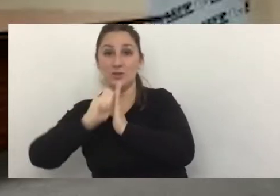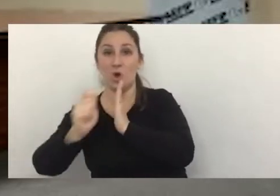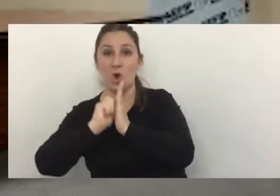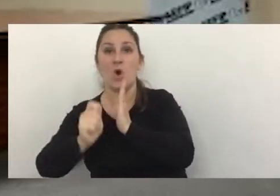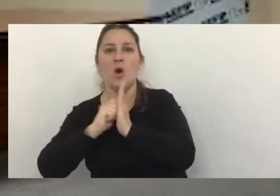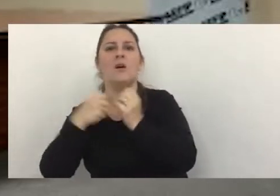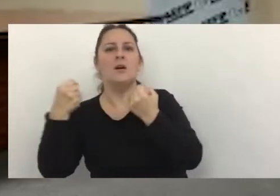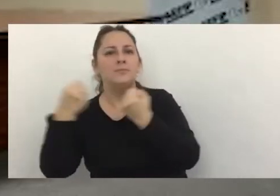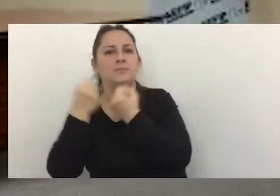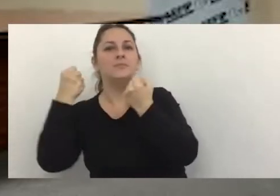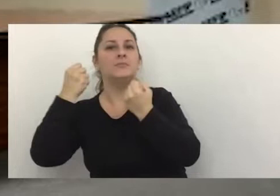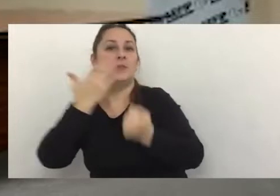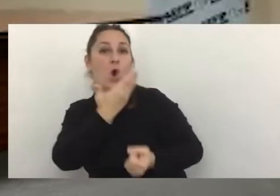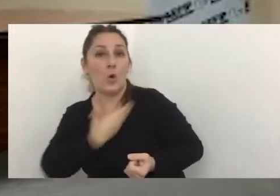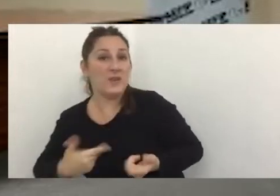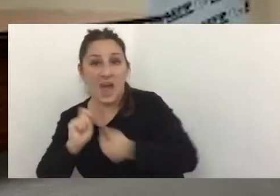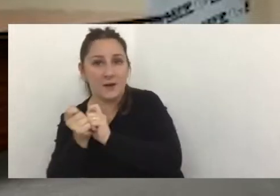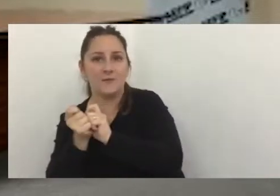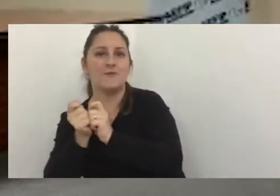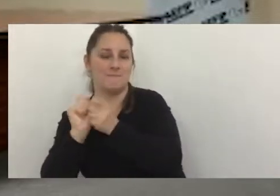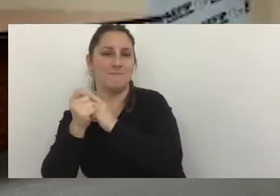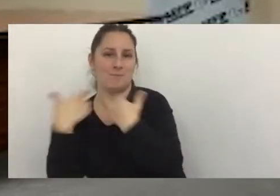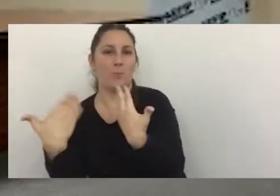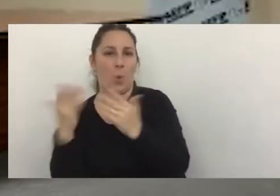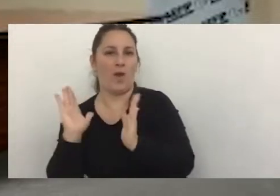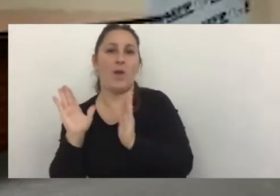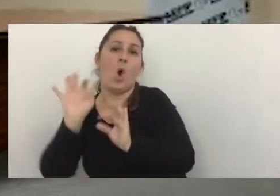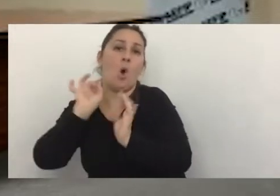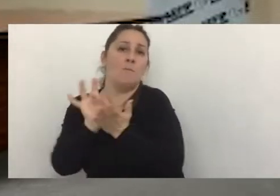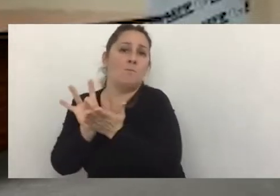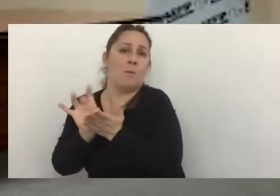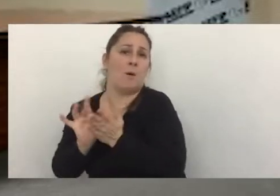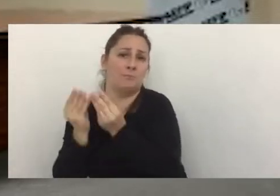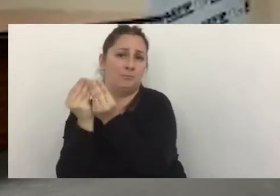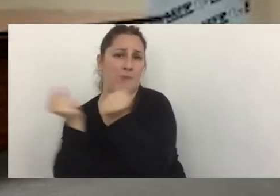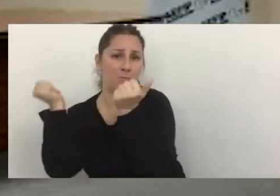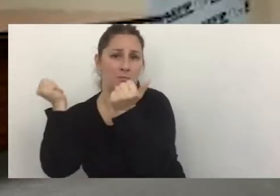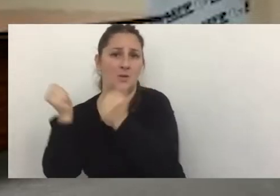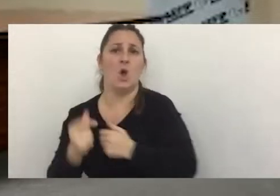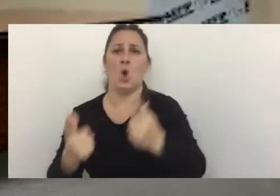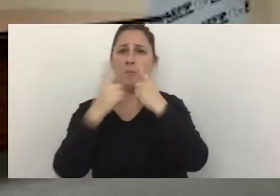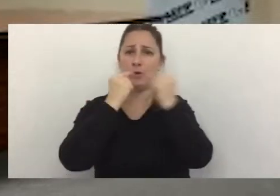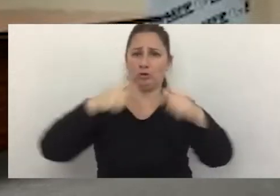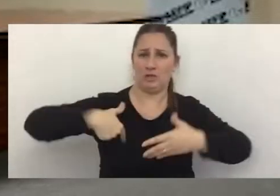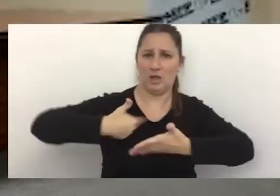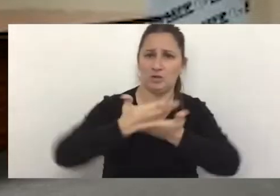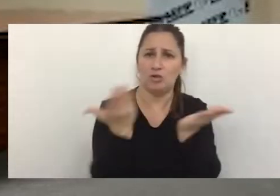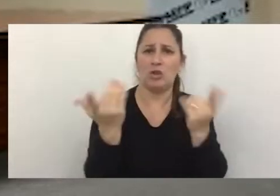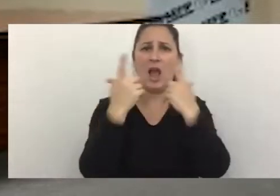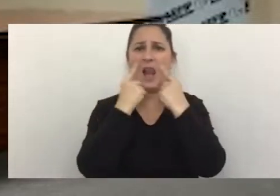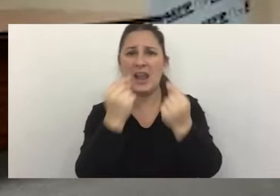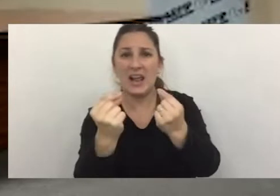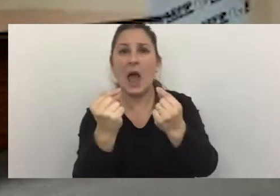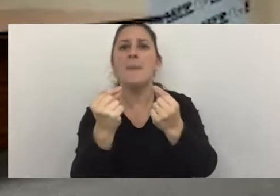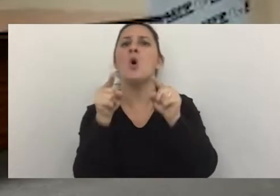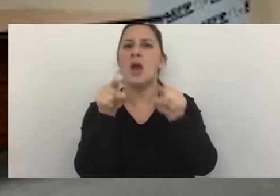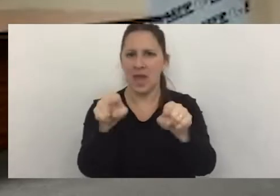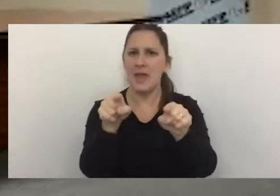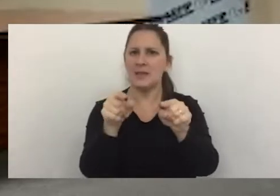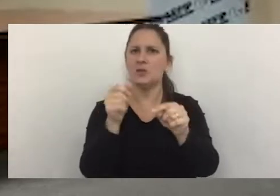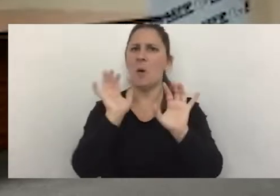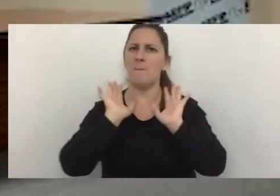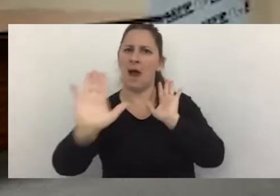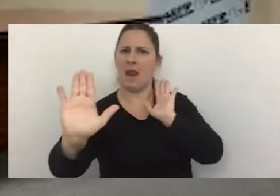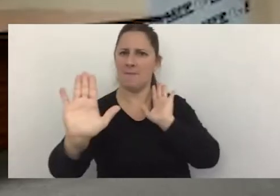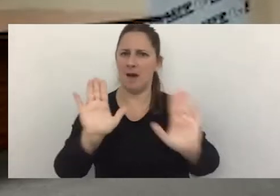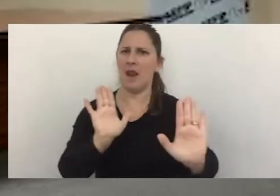de un gobierno para que esas leyes desaparezcan. La protesta social, el reclamo, eso sí puede poner freno. Puede poner